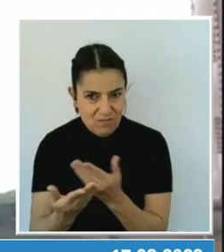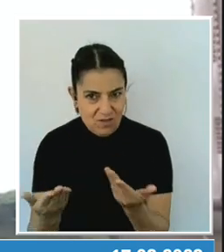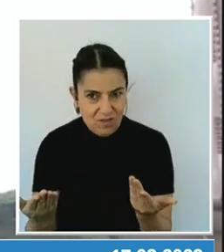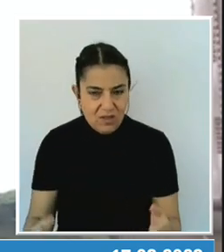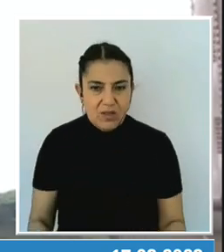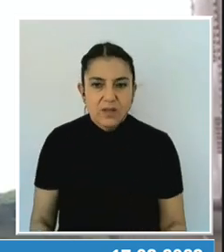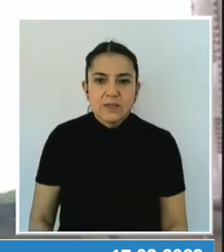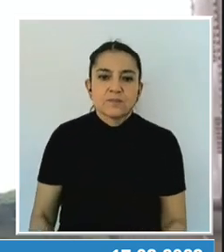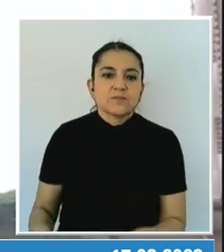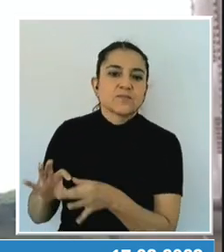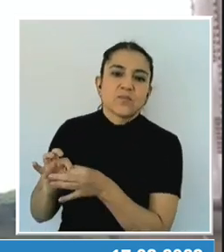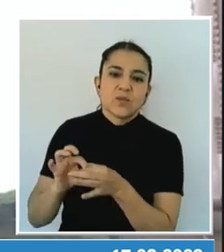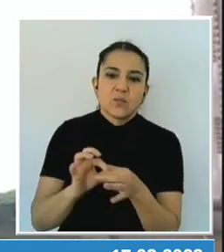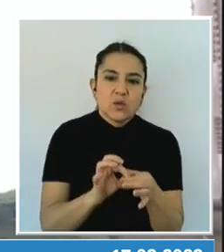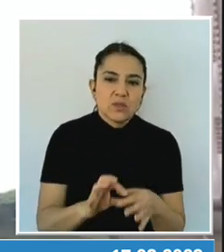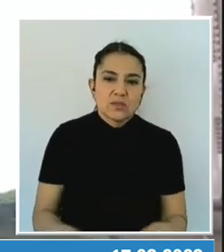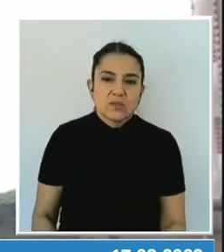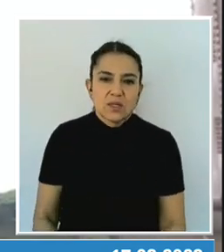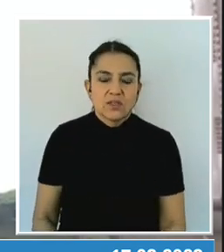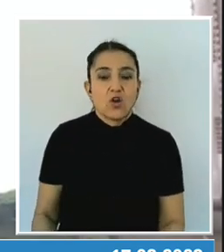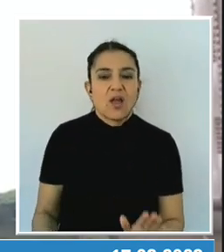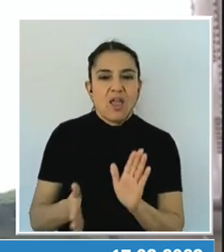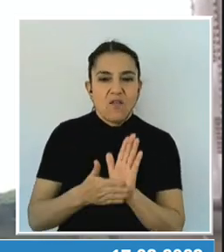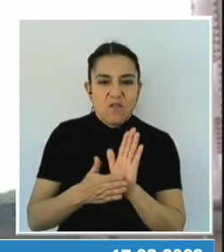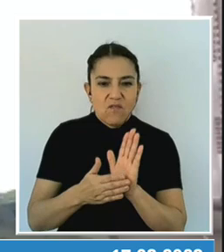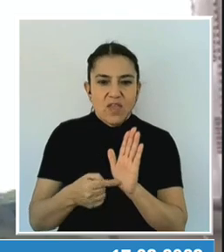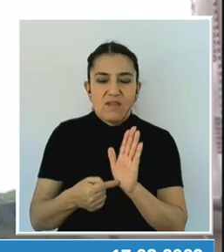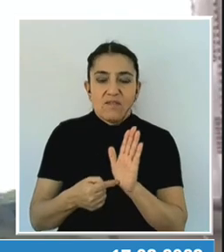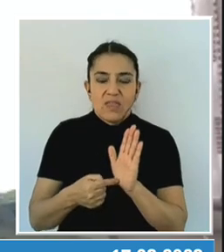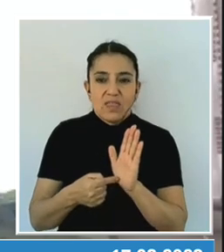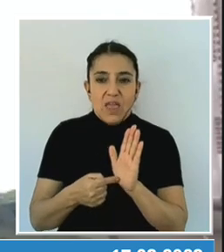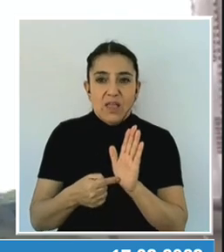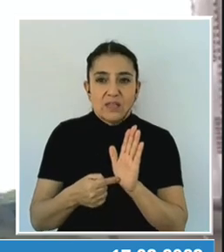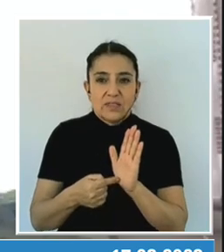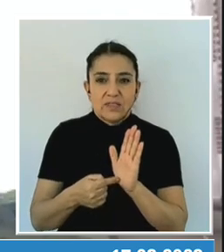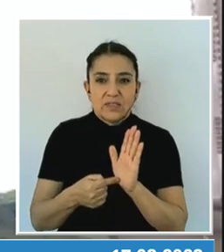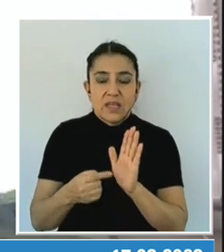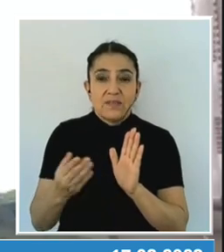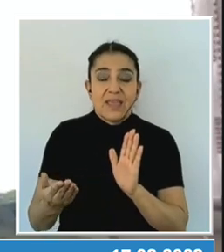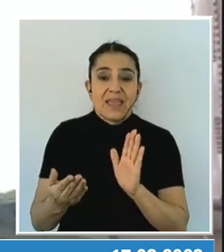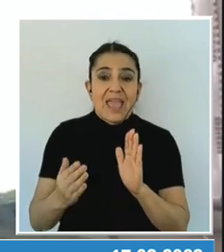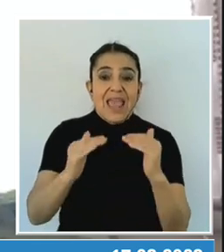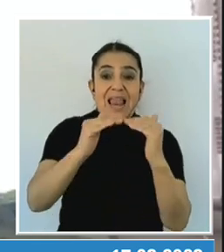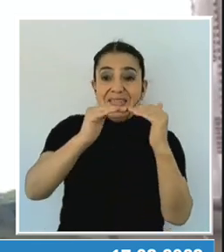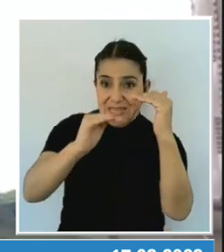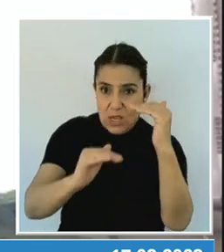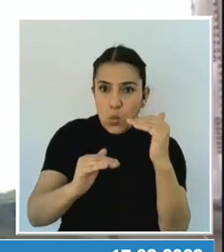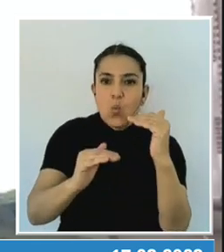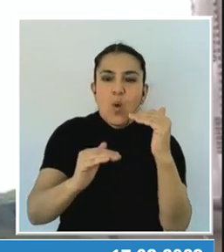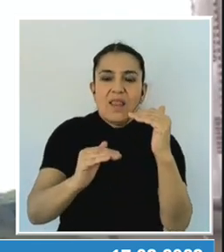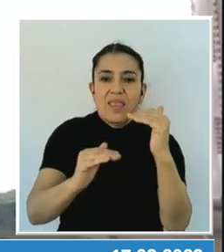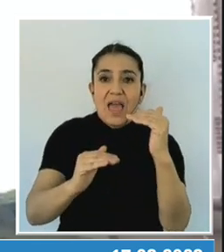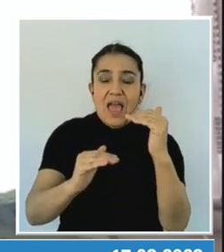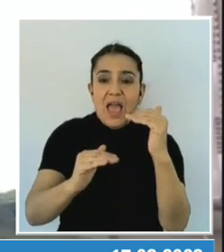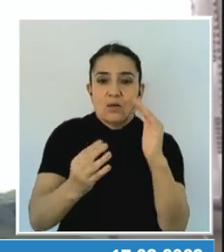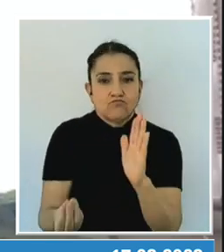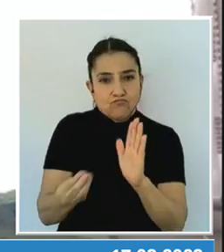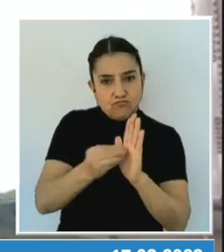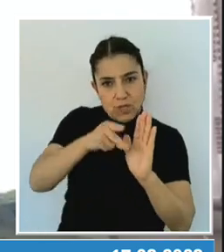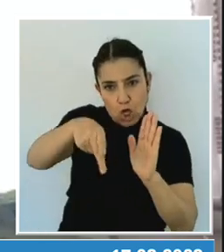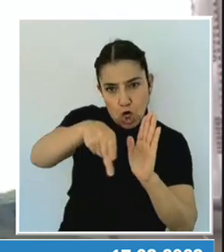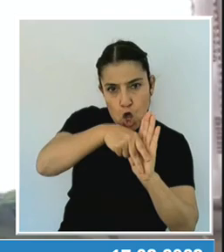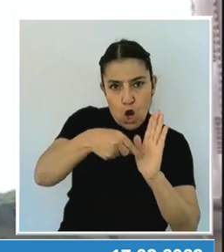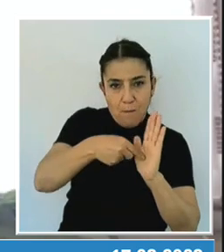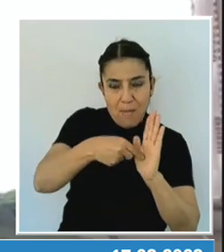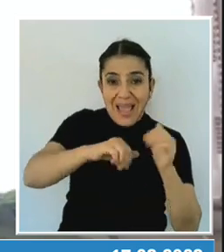lo tanto, es evidente que los horizontes de desigualdad que involucran las normas de género, lo que